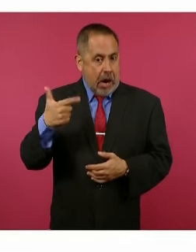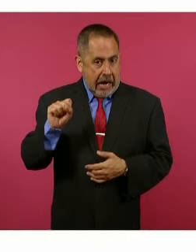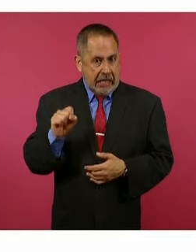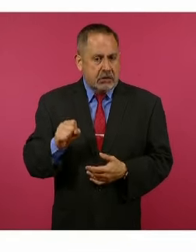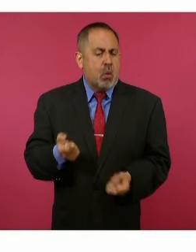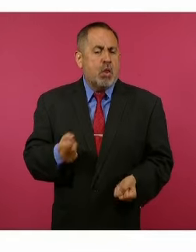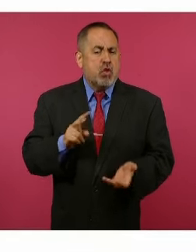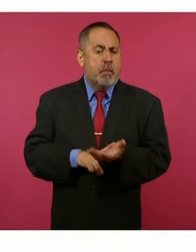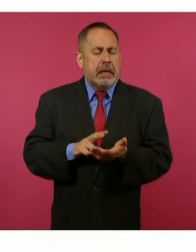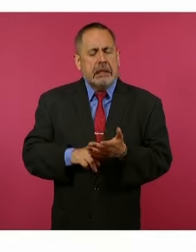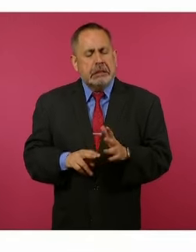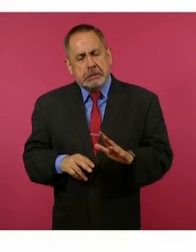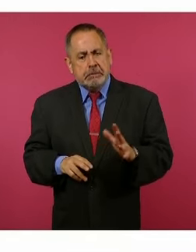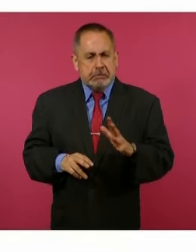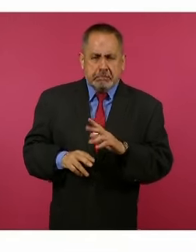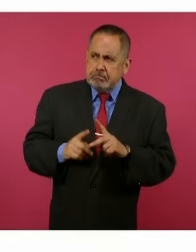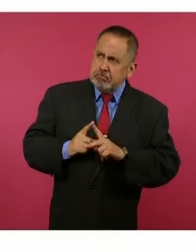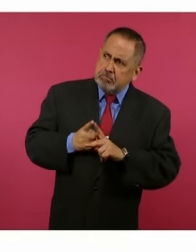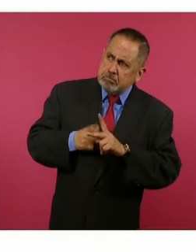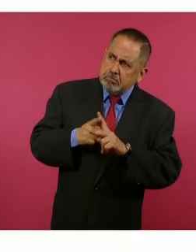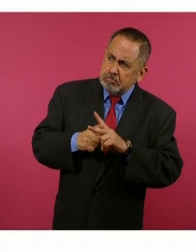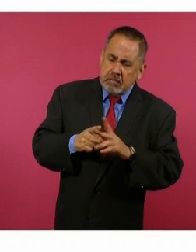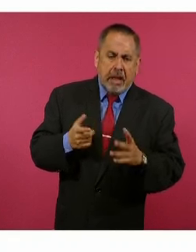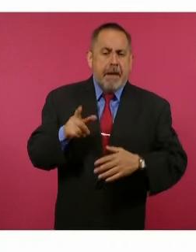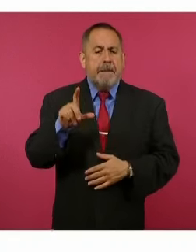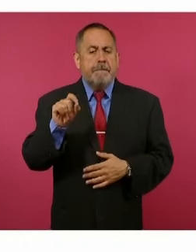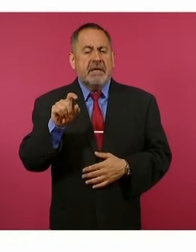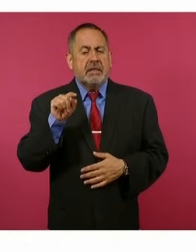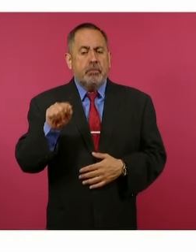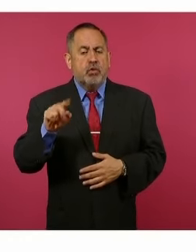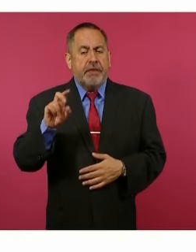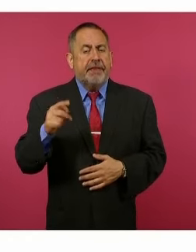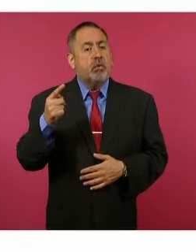lo lo medimos en 20231